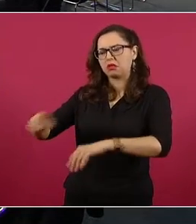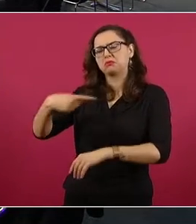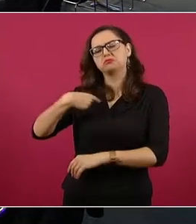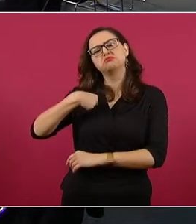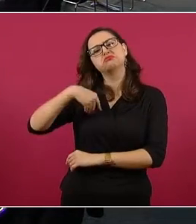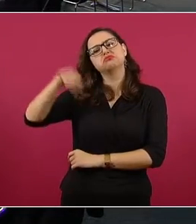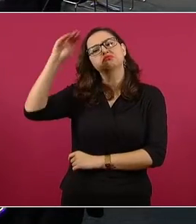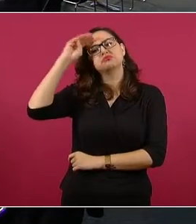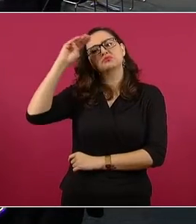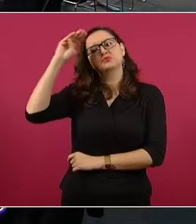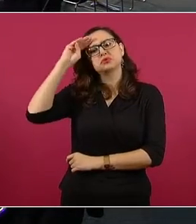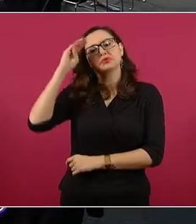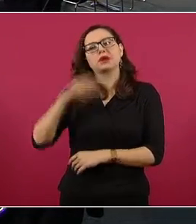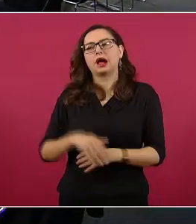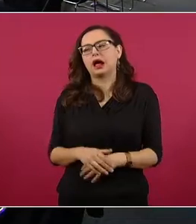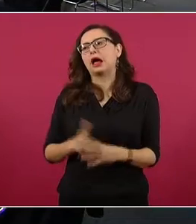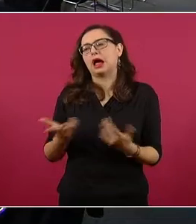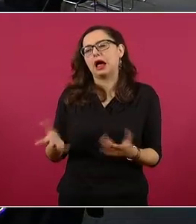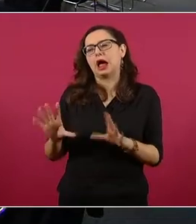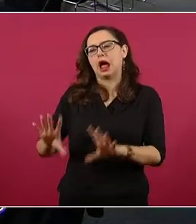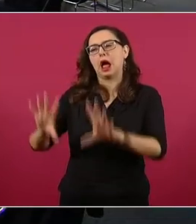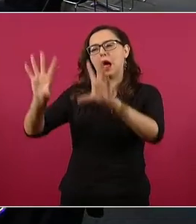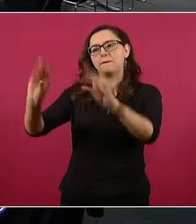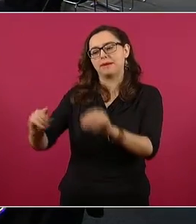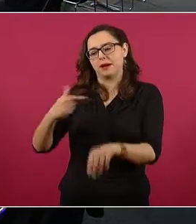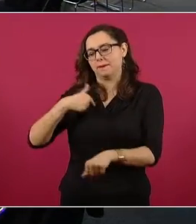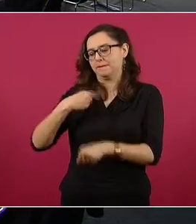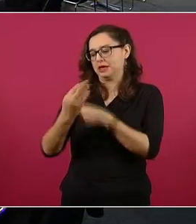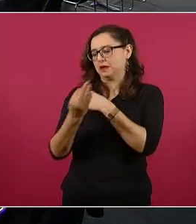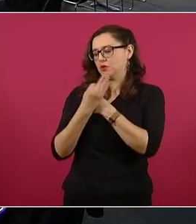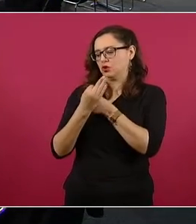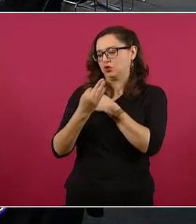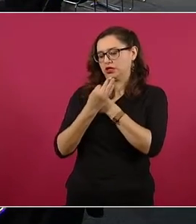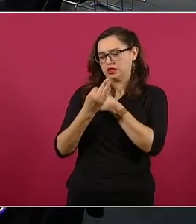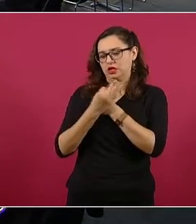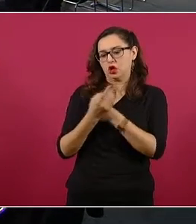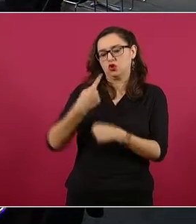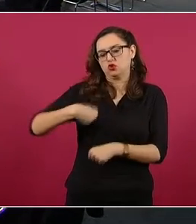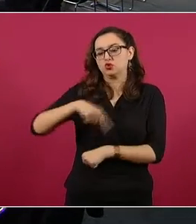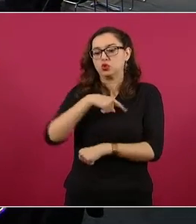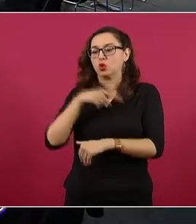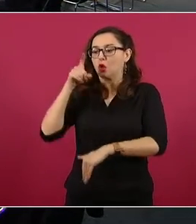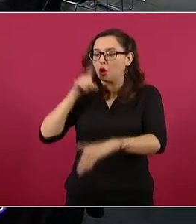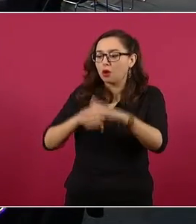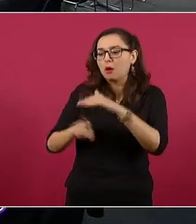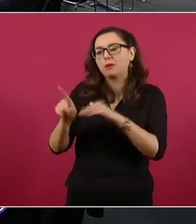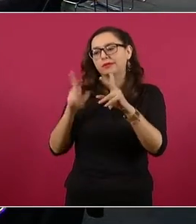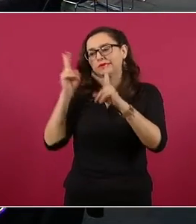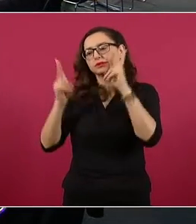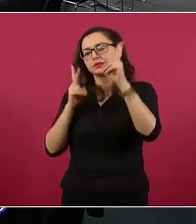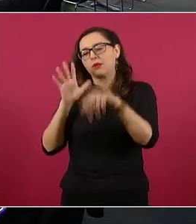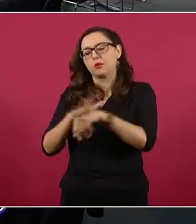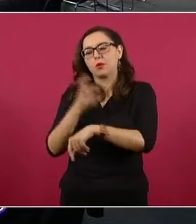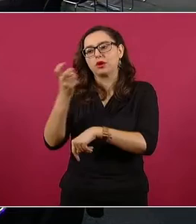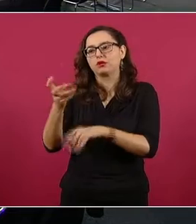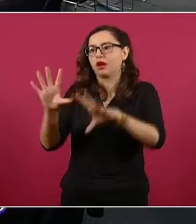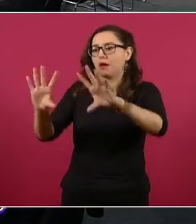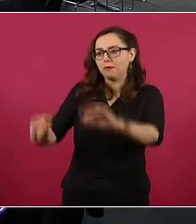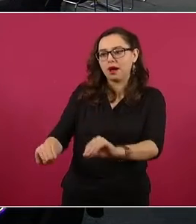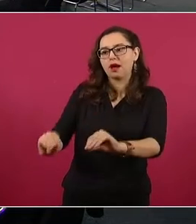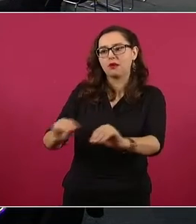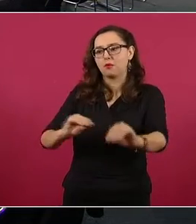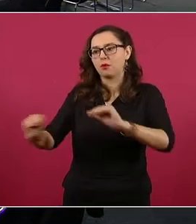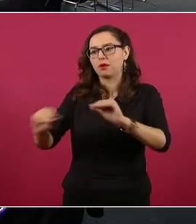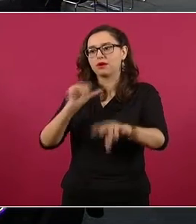pensaba de que estaba parada por cuestiones de seguridad, porque estábamos nosotros de visita. No, estaba parada